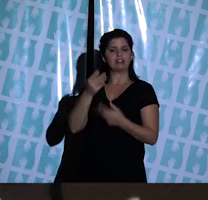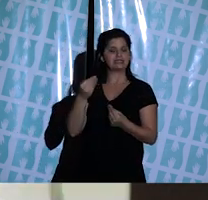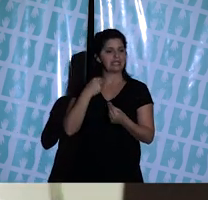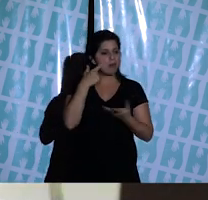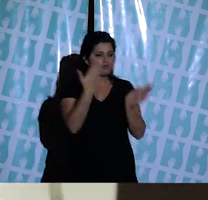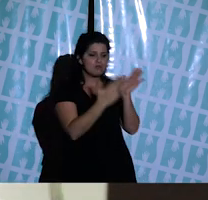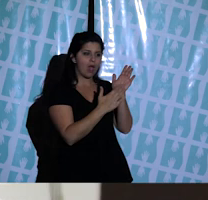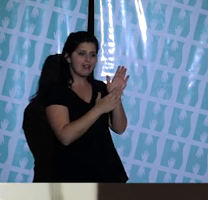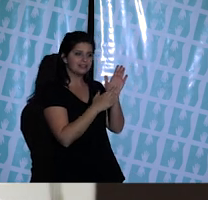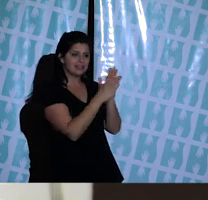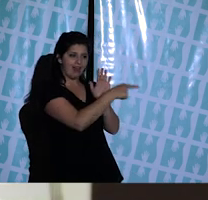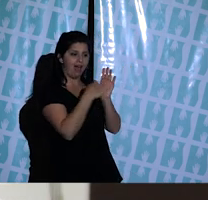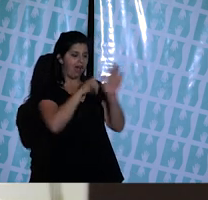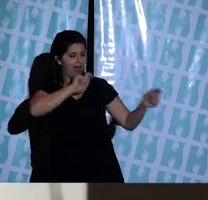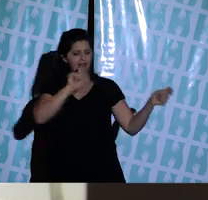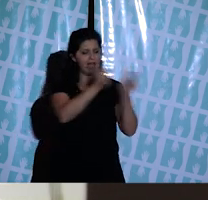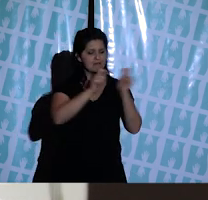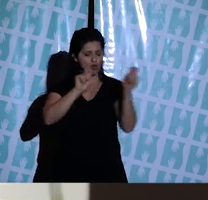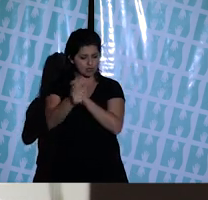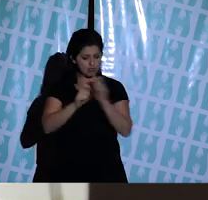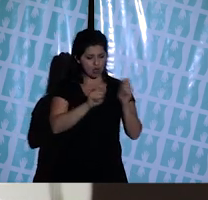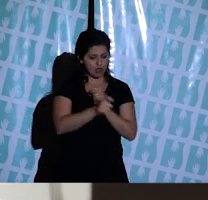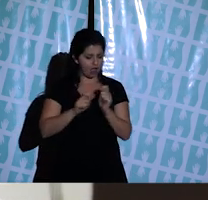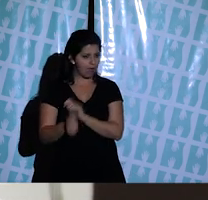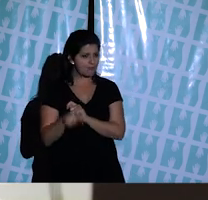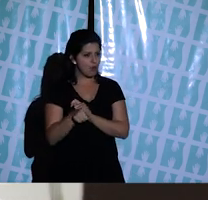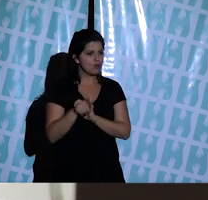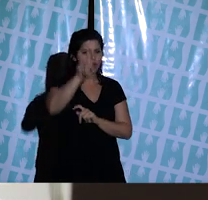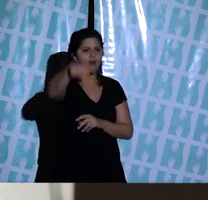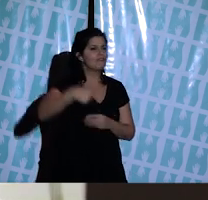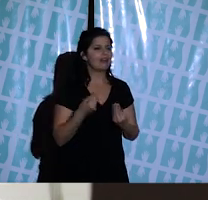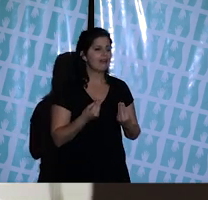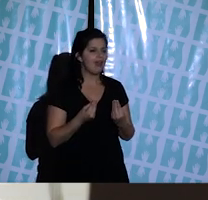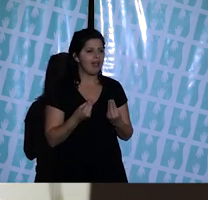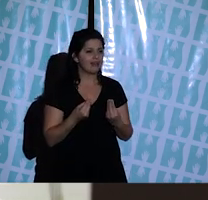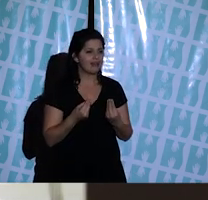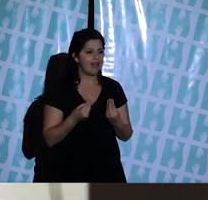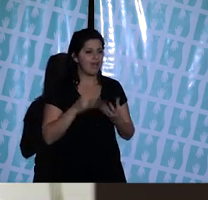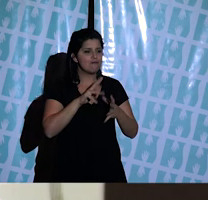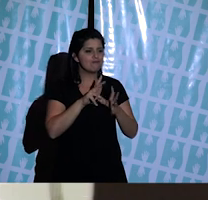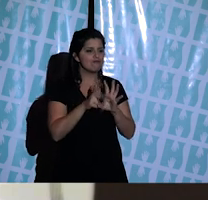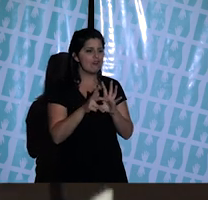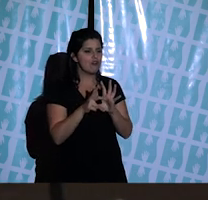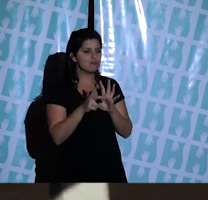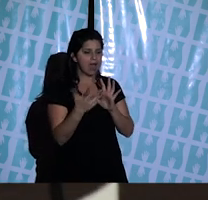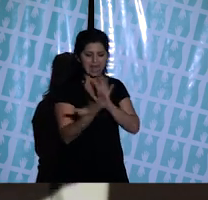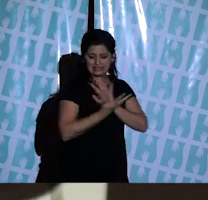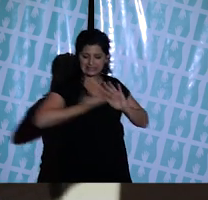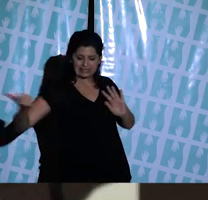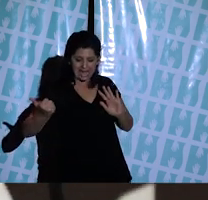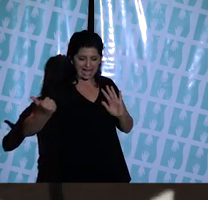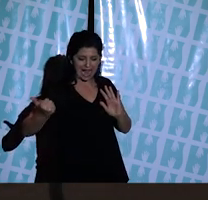cómo estos cambios producen lo que se llama un secuestro de las recompensas